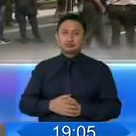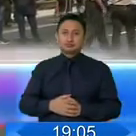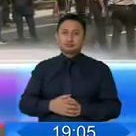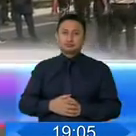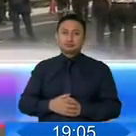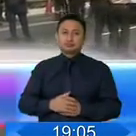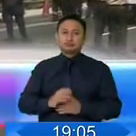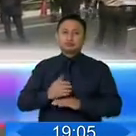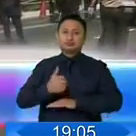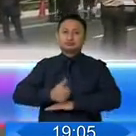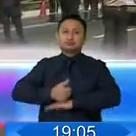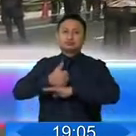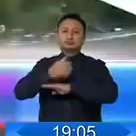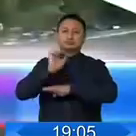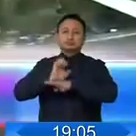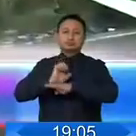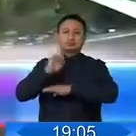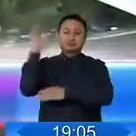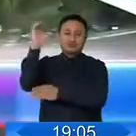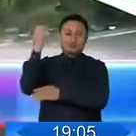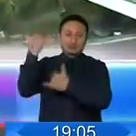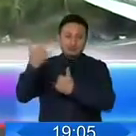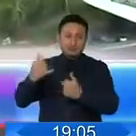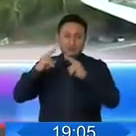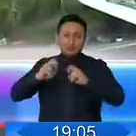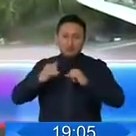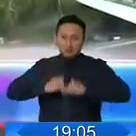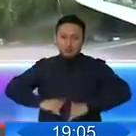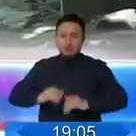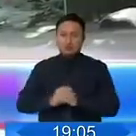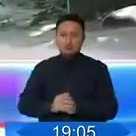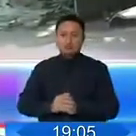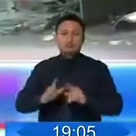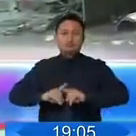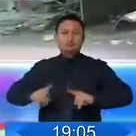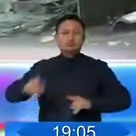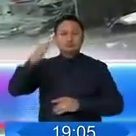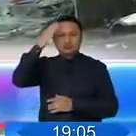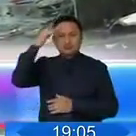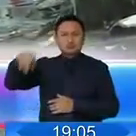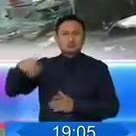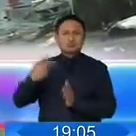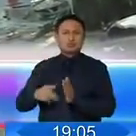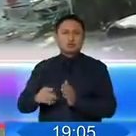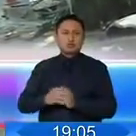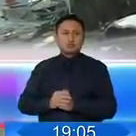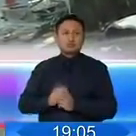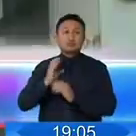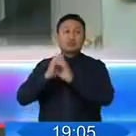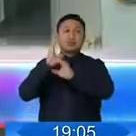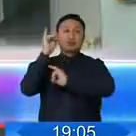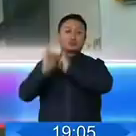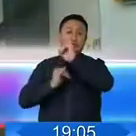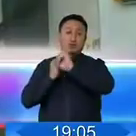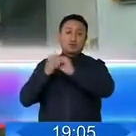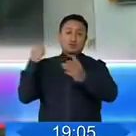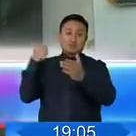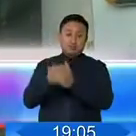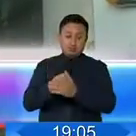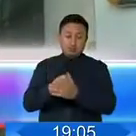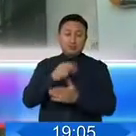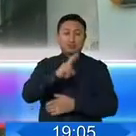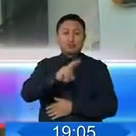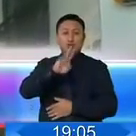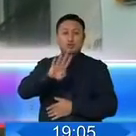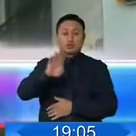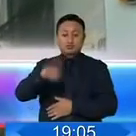Autoridades de Ecuador y Colombia continúan las investigaciones para esclarecer las inquietudes que ha dejado el accidente de bus internacional que dejó 24